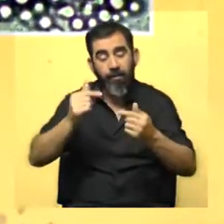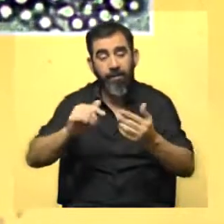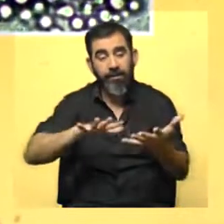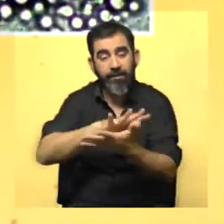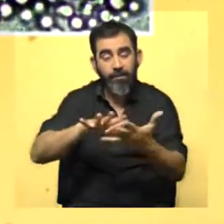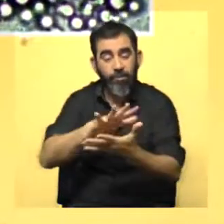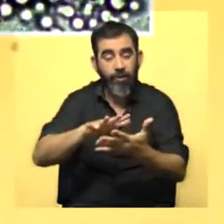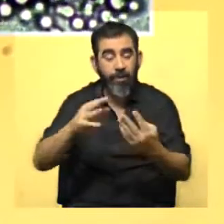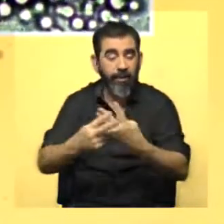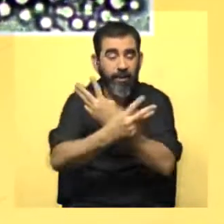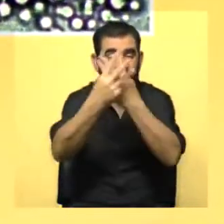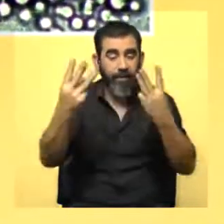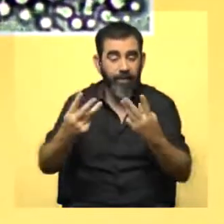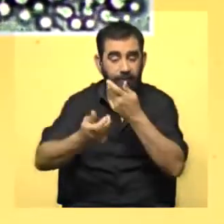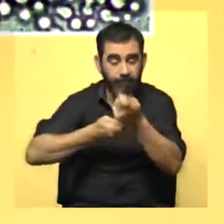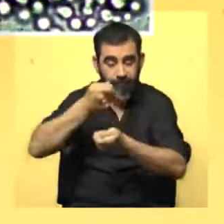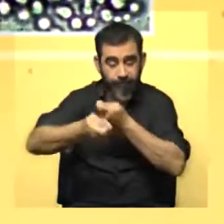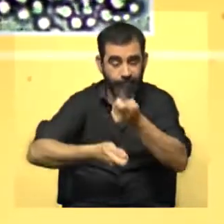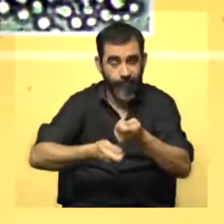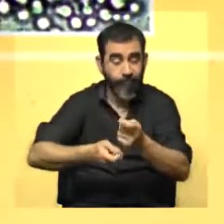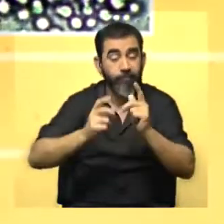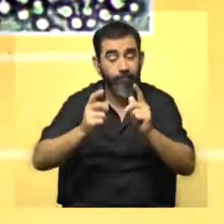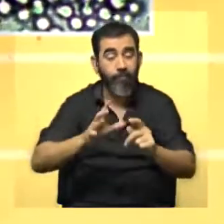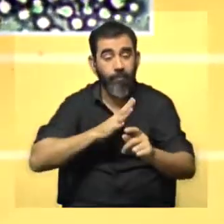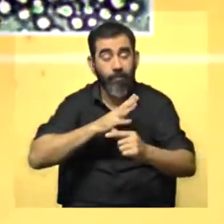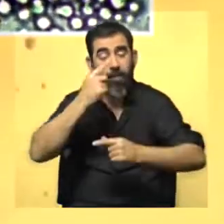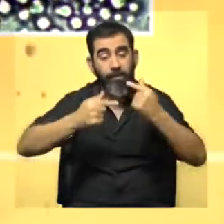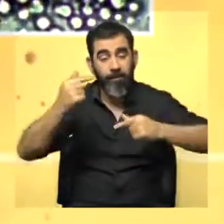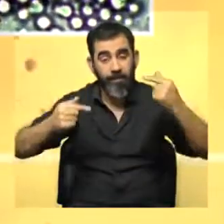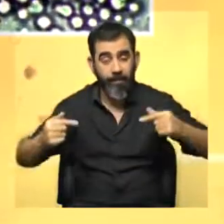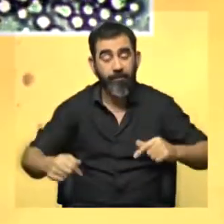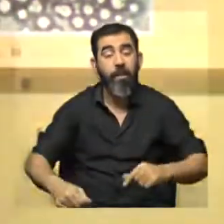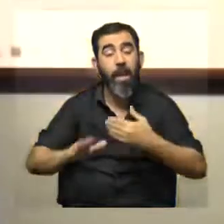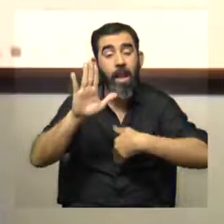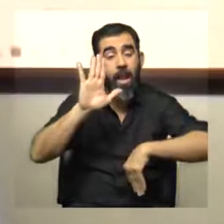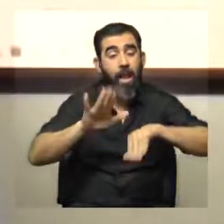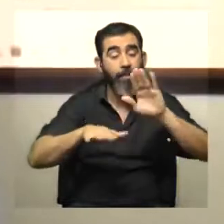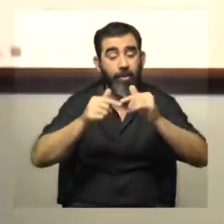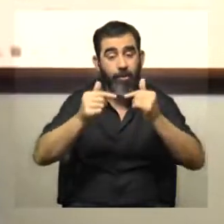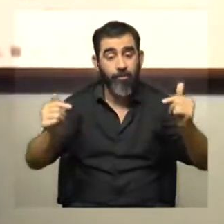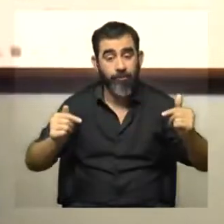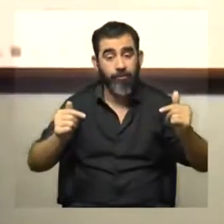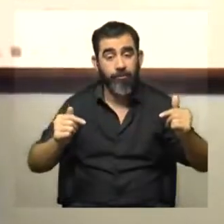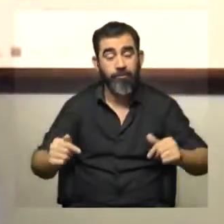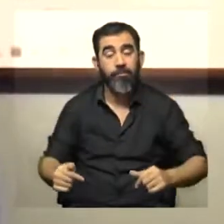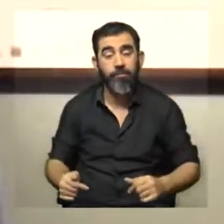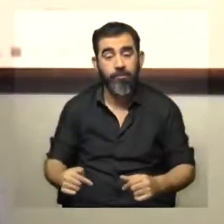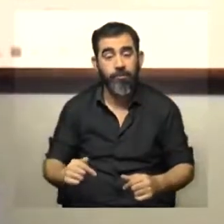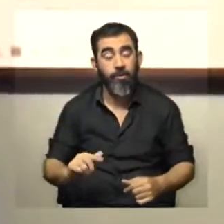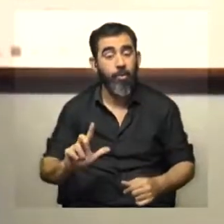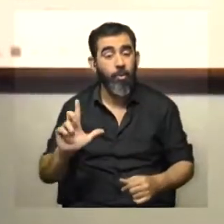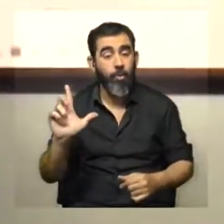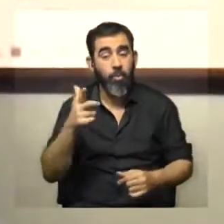condiciones organolépticas que uno le pueda agregar y eso también genera diversidad. Y la mayoría de estos microorganismos son inocuos, es